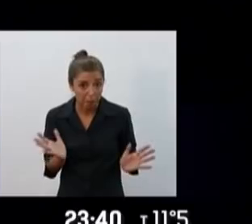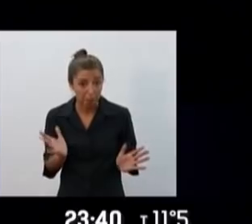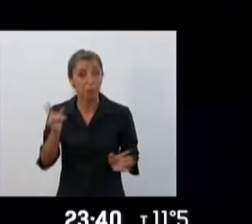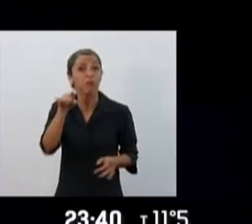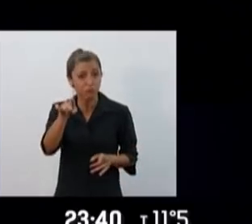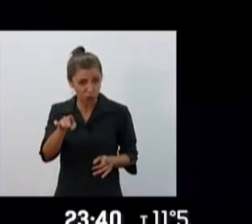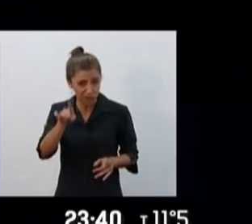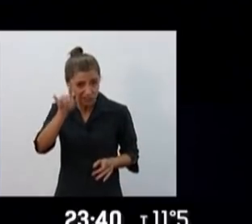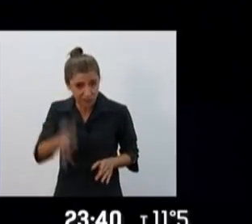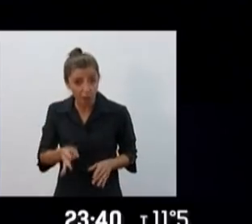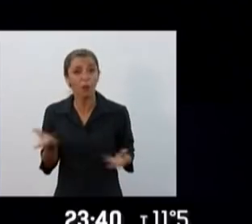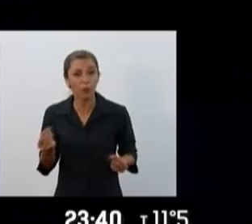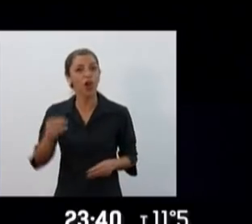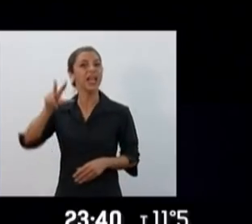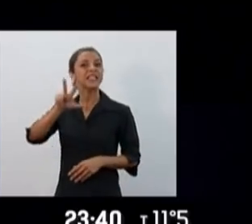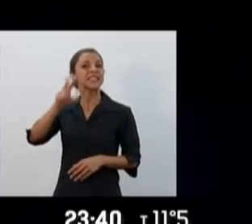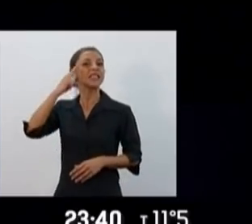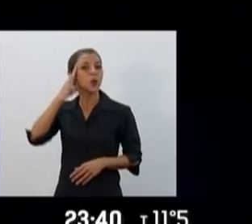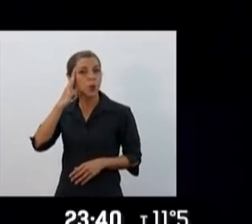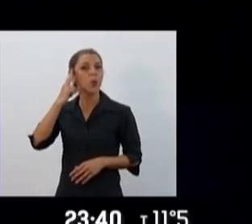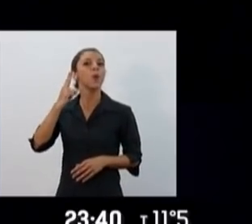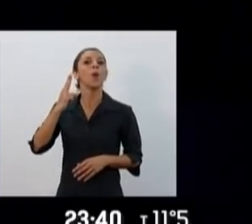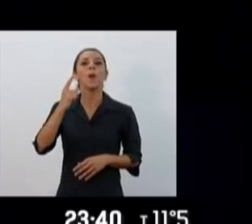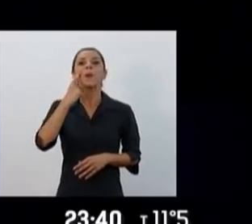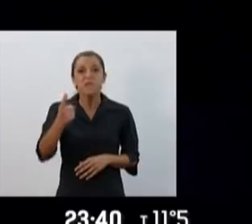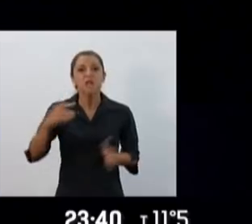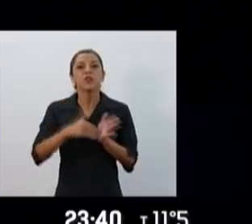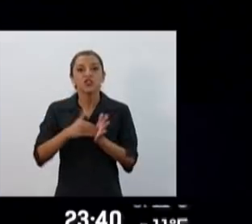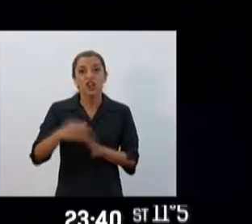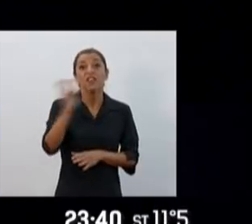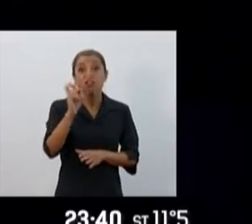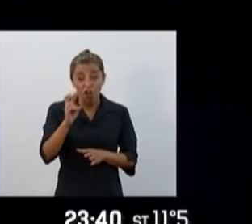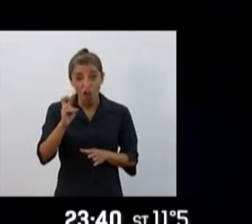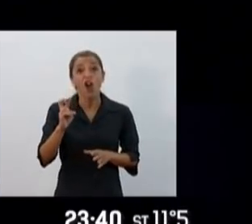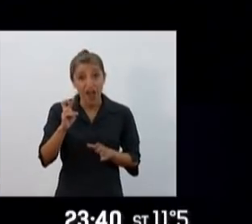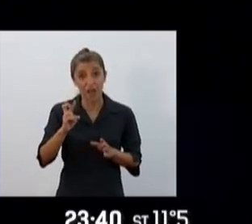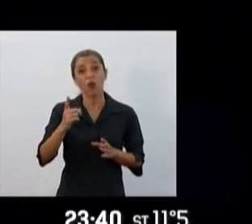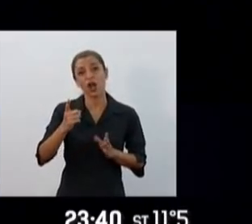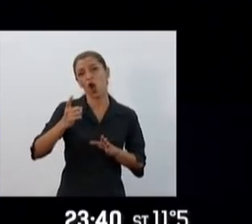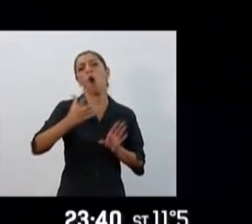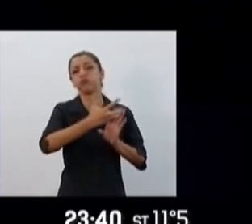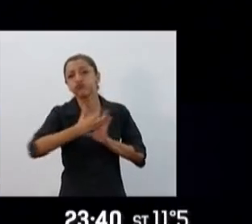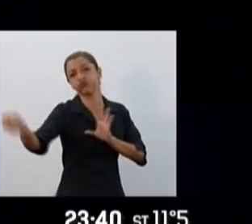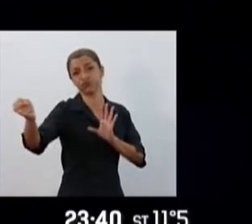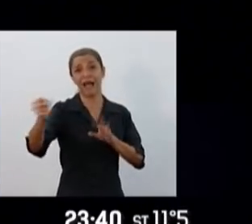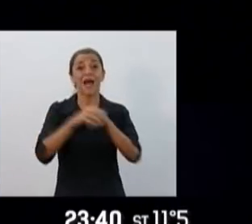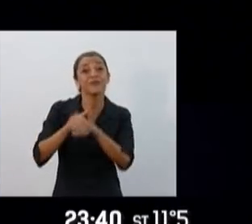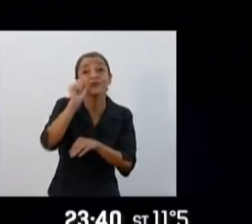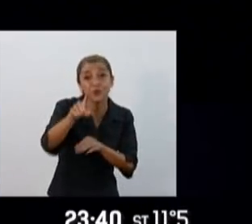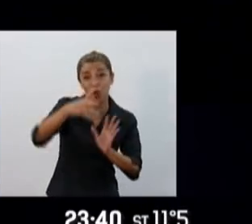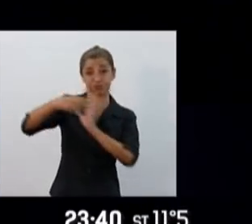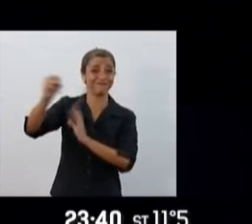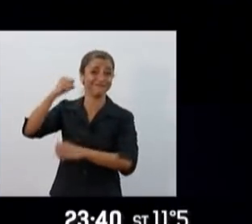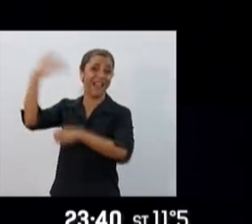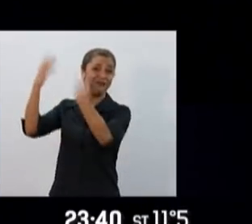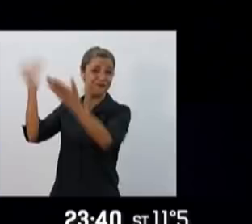los 39.000 millones de dólares que nos dio el fondo, se fugaron 30.000. Se lo llevaron sus amigos, presidente. Y algún día le va a tener que